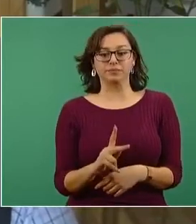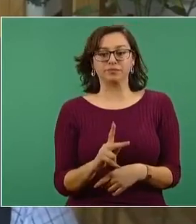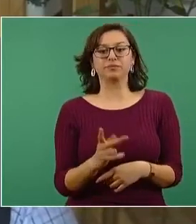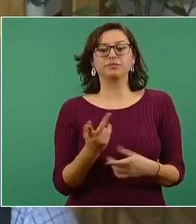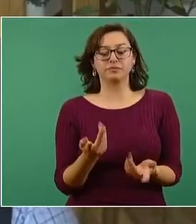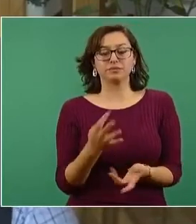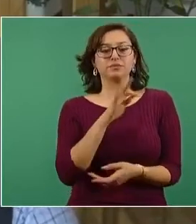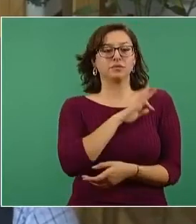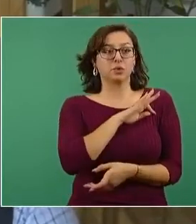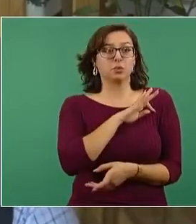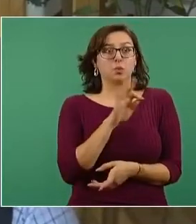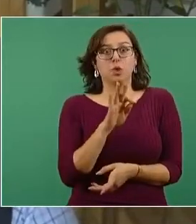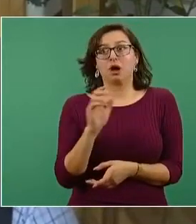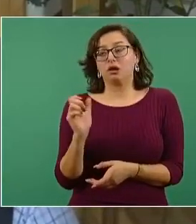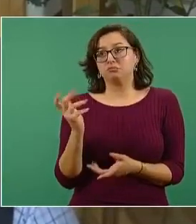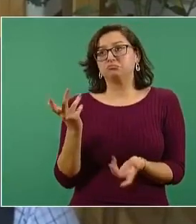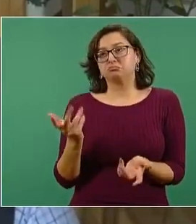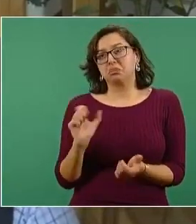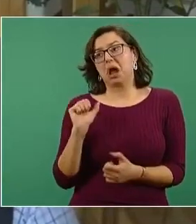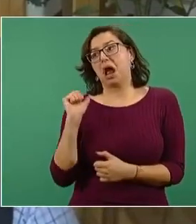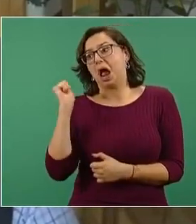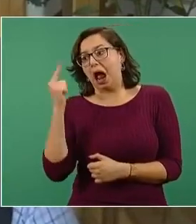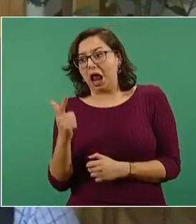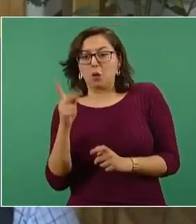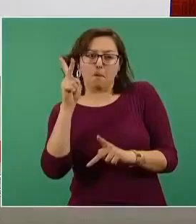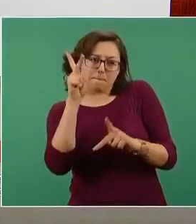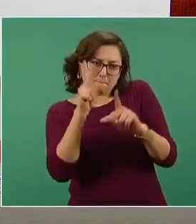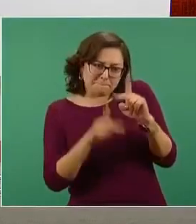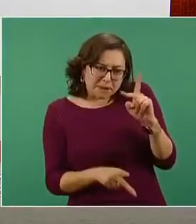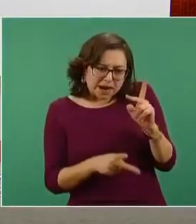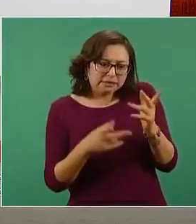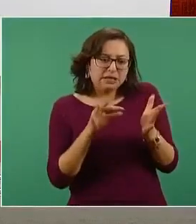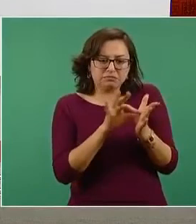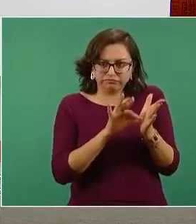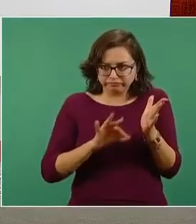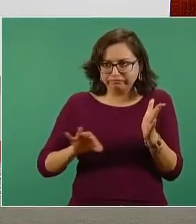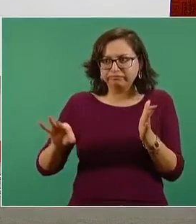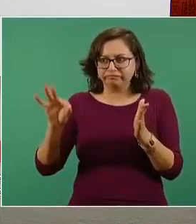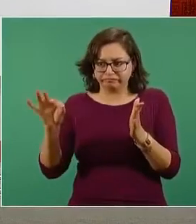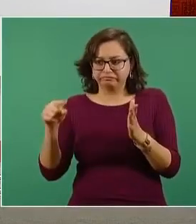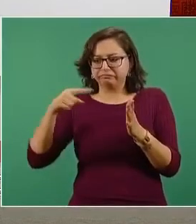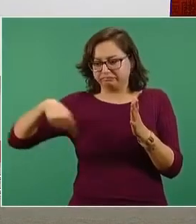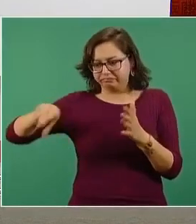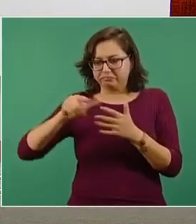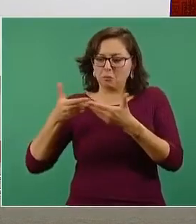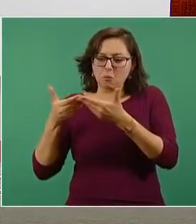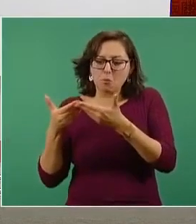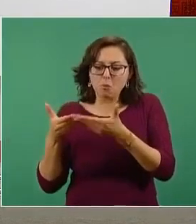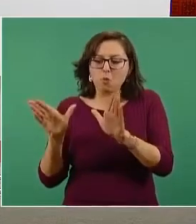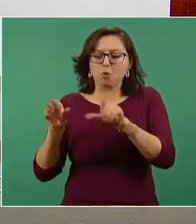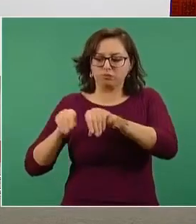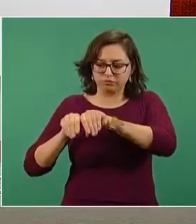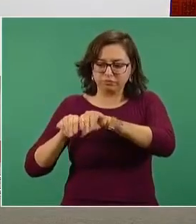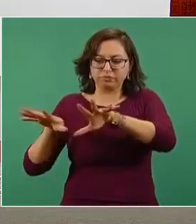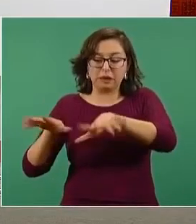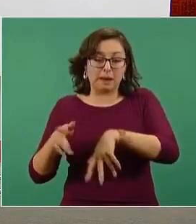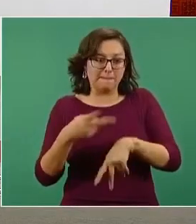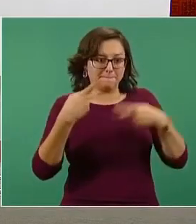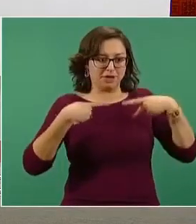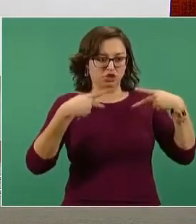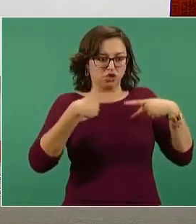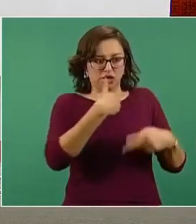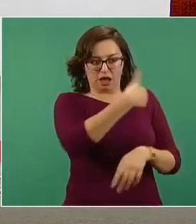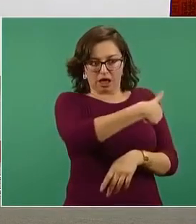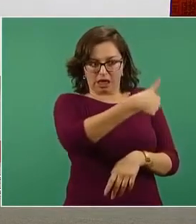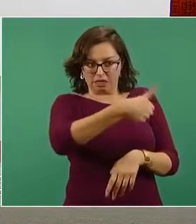se puede dar a conocer cortes o análisis, digamos, poblacionales, ¿no? No datos